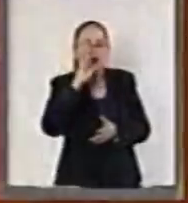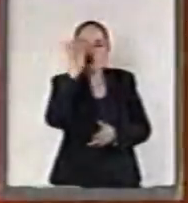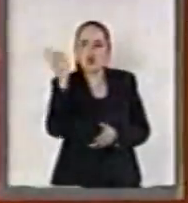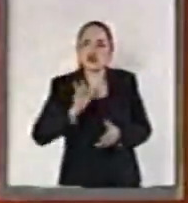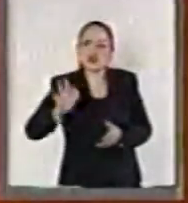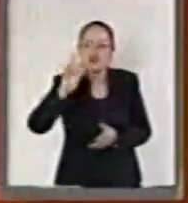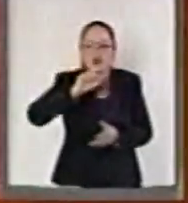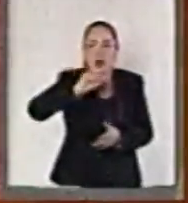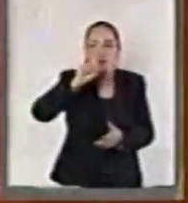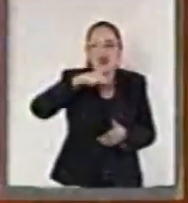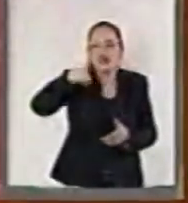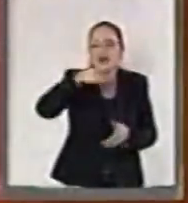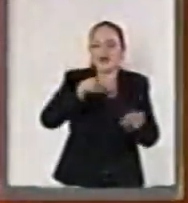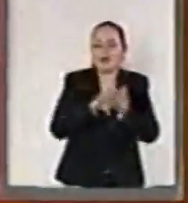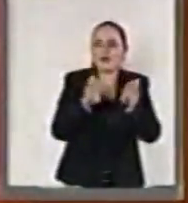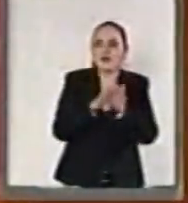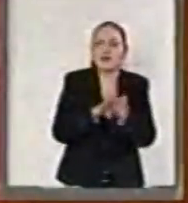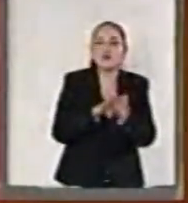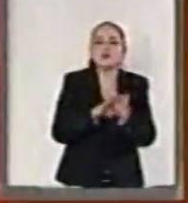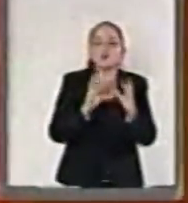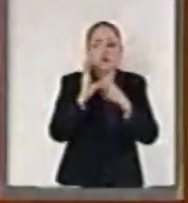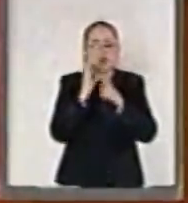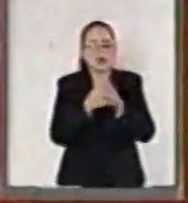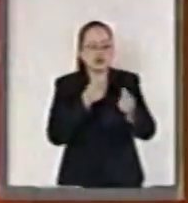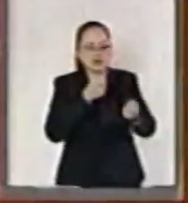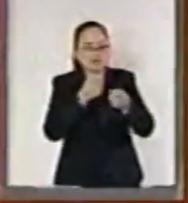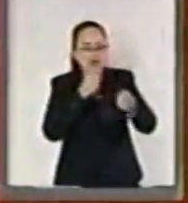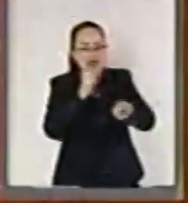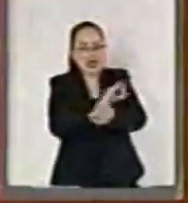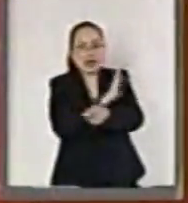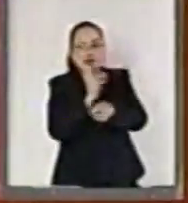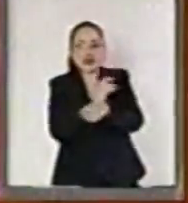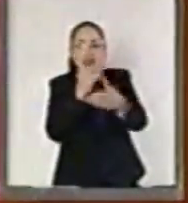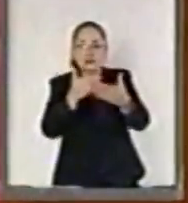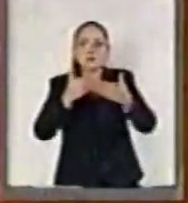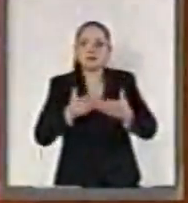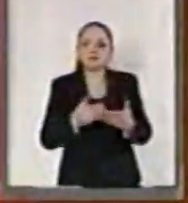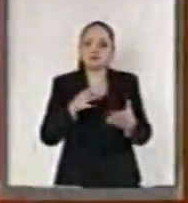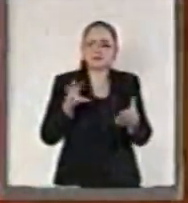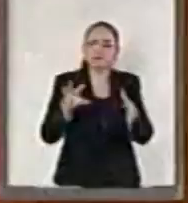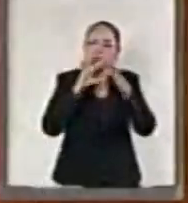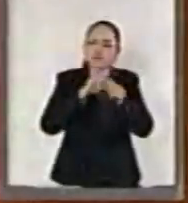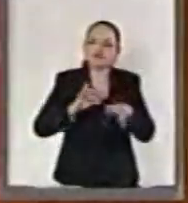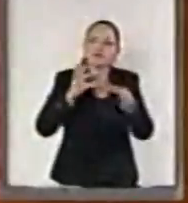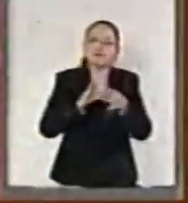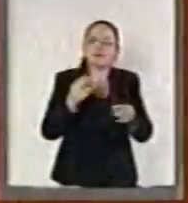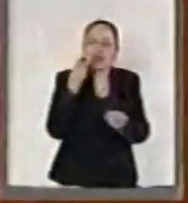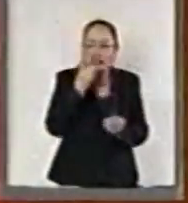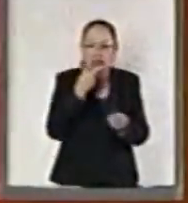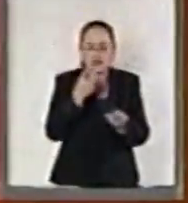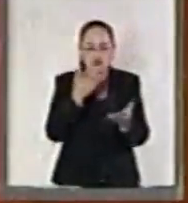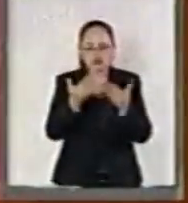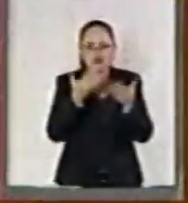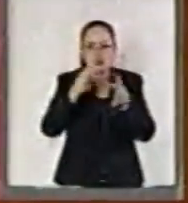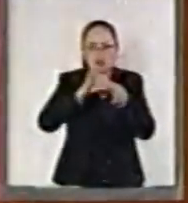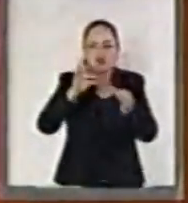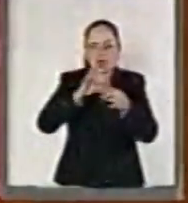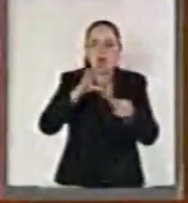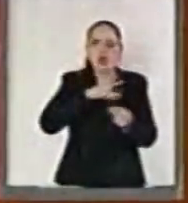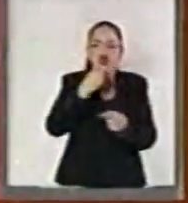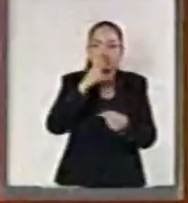285%. La Comisión Reguladora de Energía argumentó que el estimado anterior, este incremento